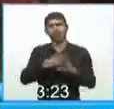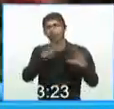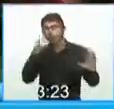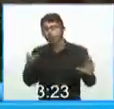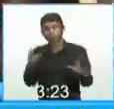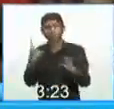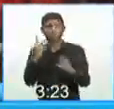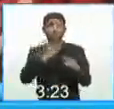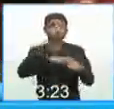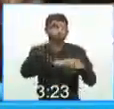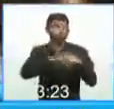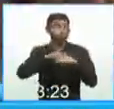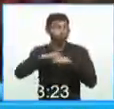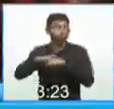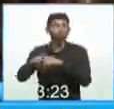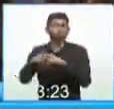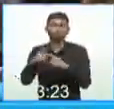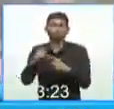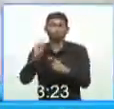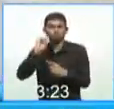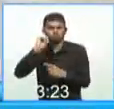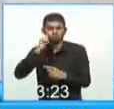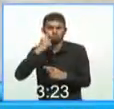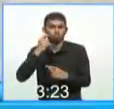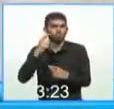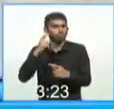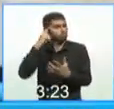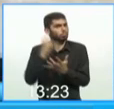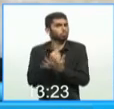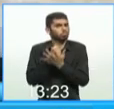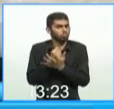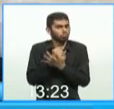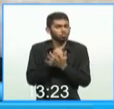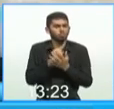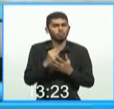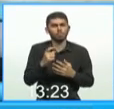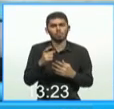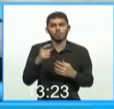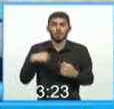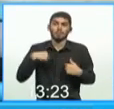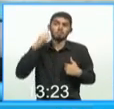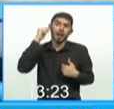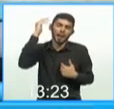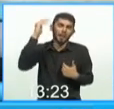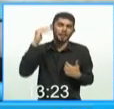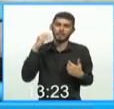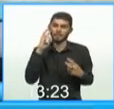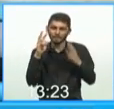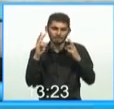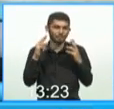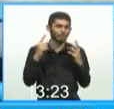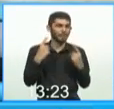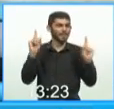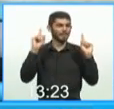dos torneos este fue algo muy lindo inolvidable este quizás uno ya está más grande lo vive de otra manera